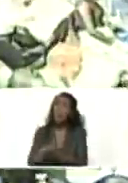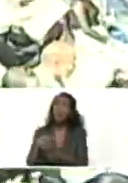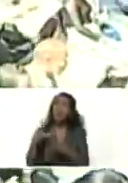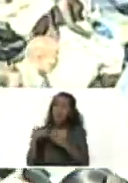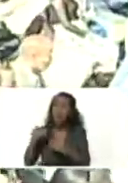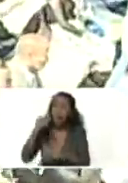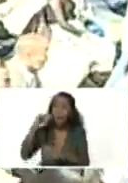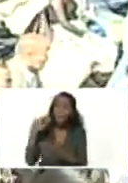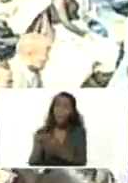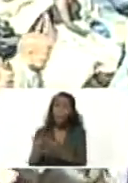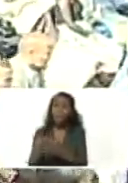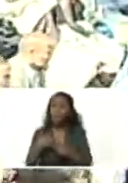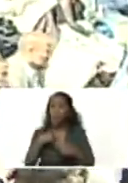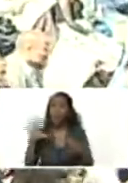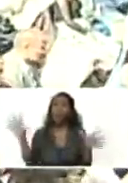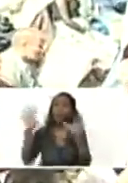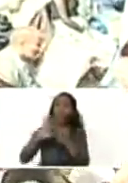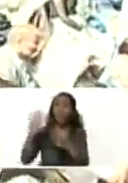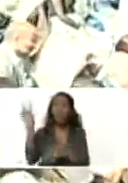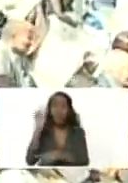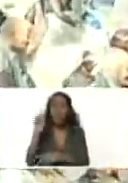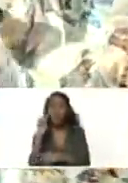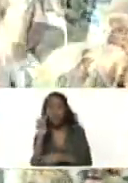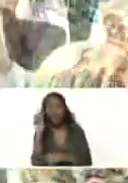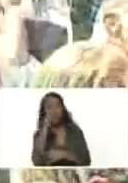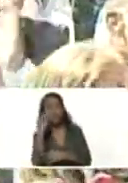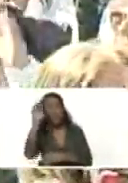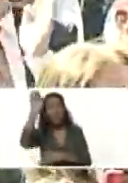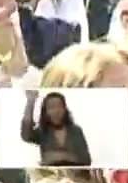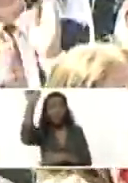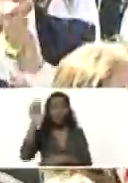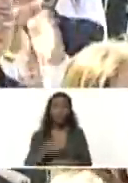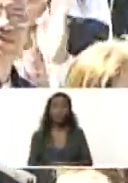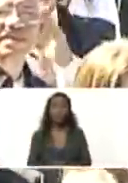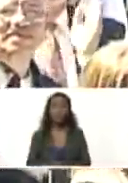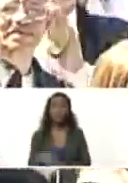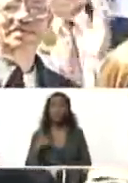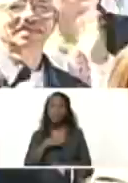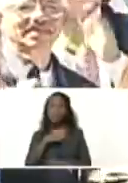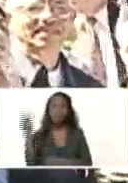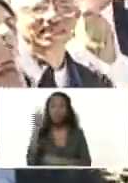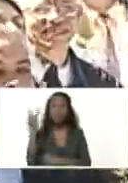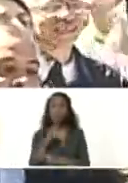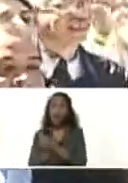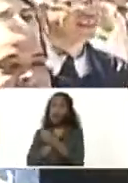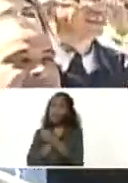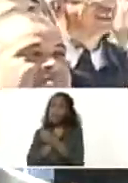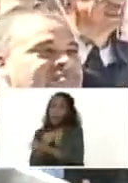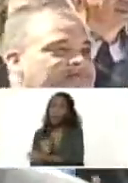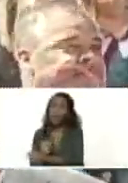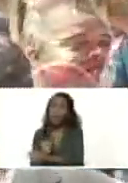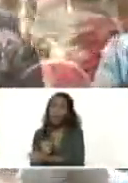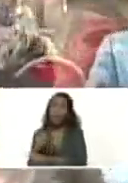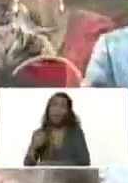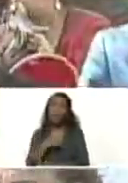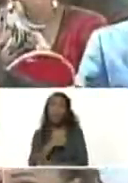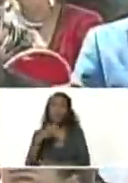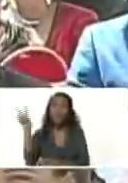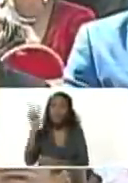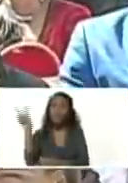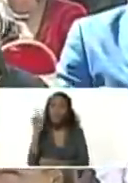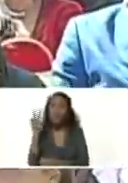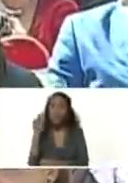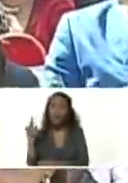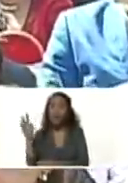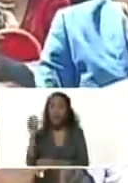está unida, Venezuela está viendo el futuro. Nuestra Venezuela amada, nuestra Venezuela amada viendo